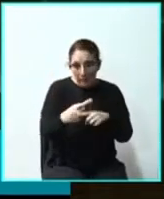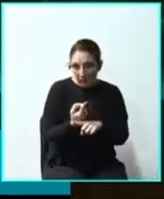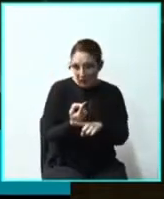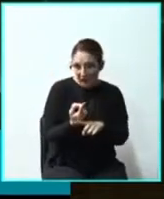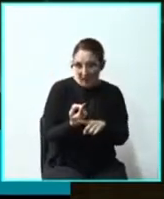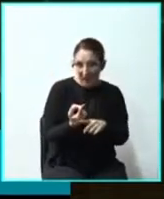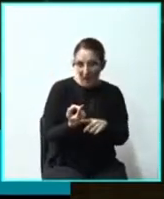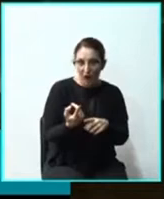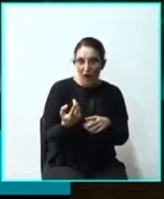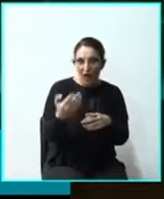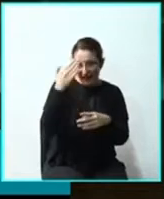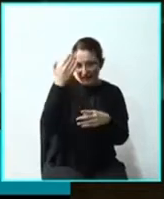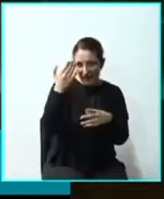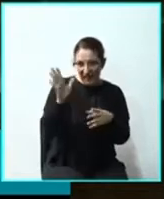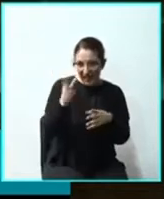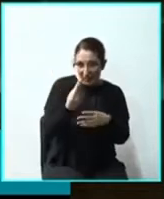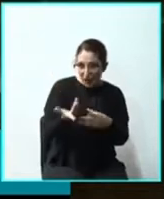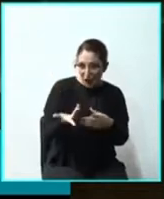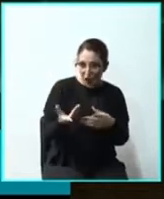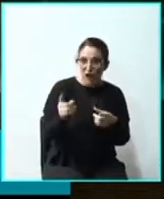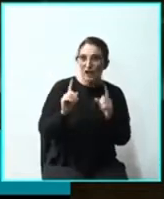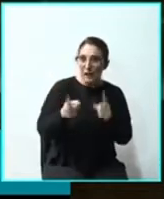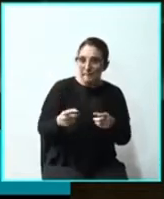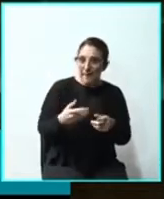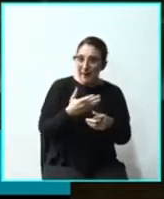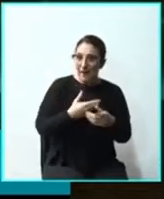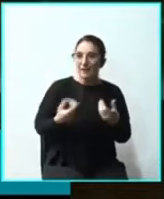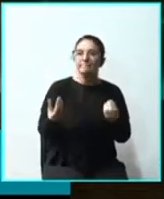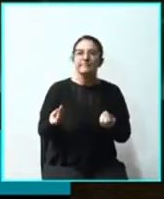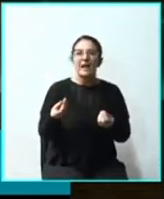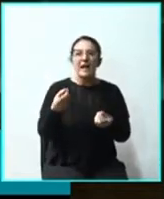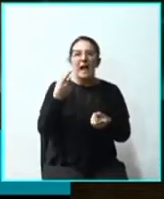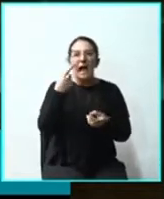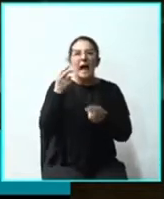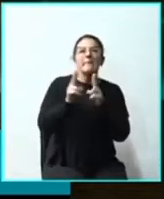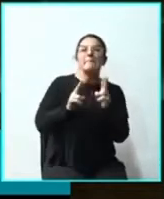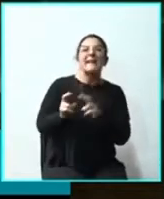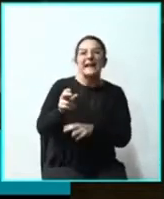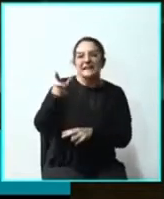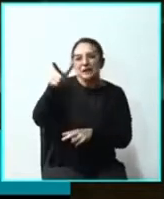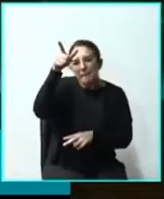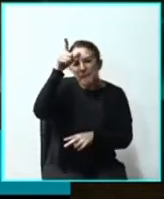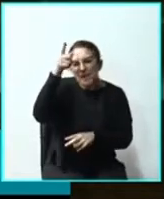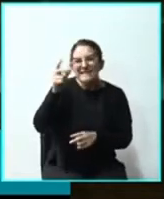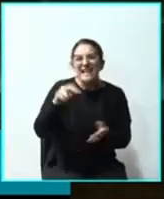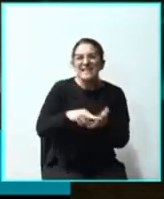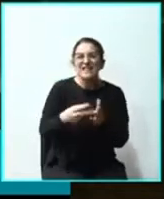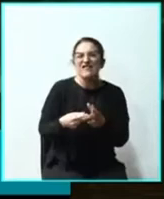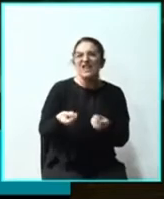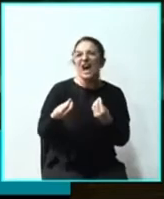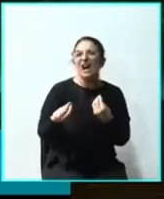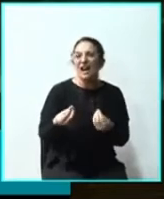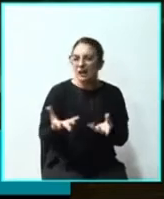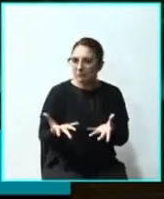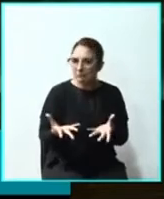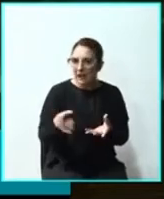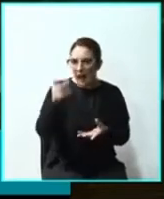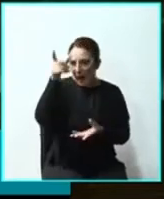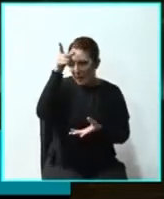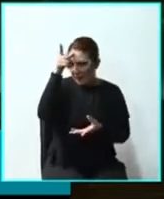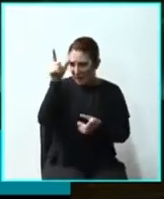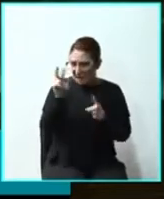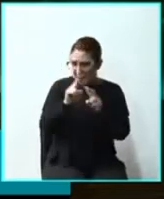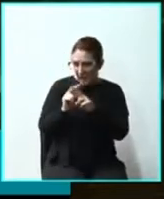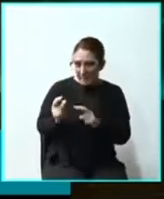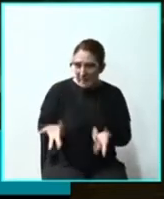diputados del Frente de Todos, ¿qué significa investigación policial? ¿La policía investiga por fuera de la justicia? ¿Hay